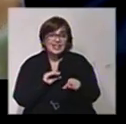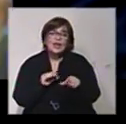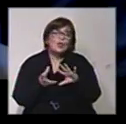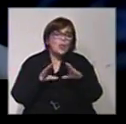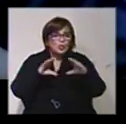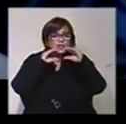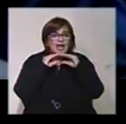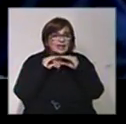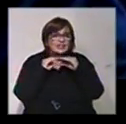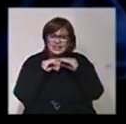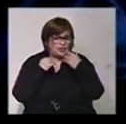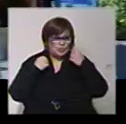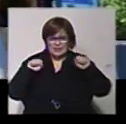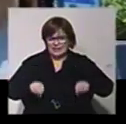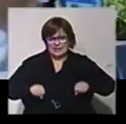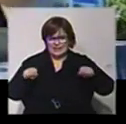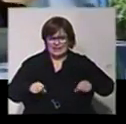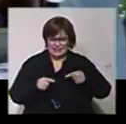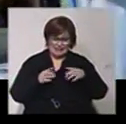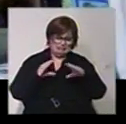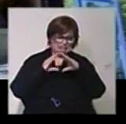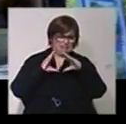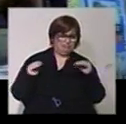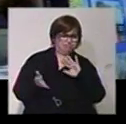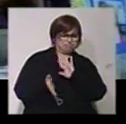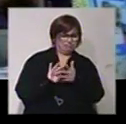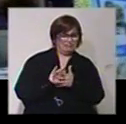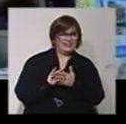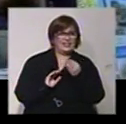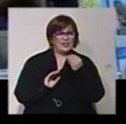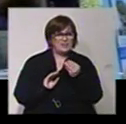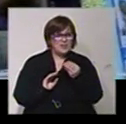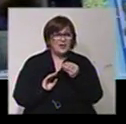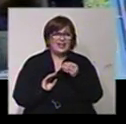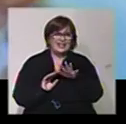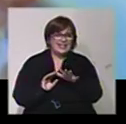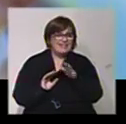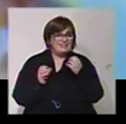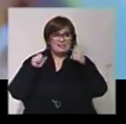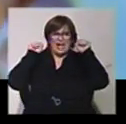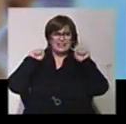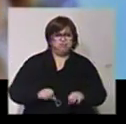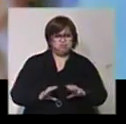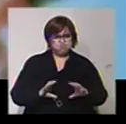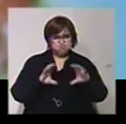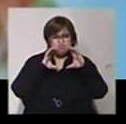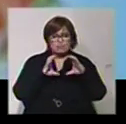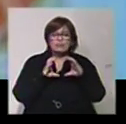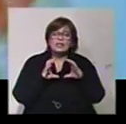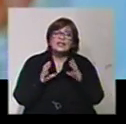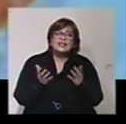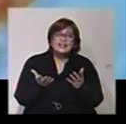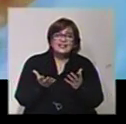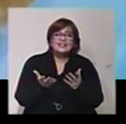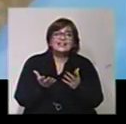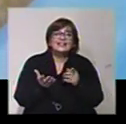él no comprendía, que le parecía absolutamente excesivo y